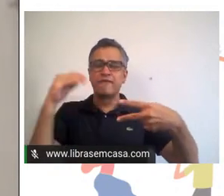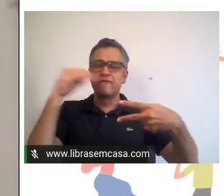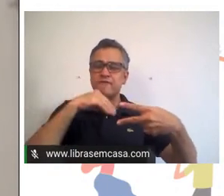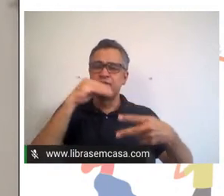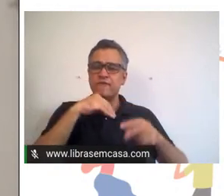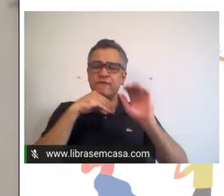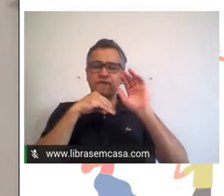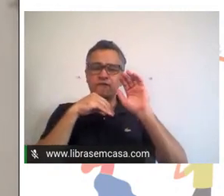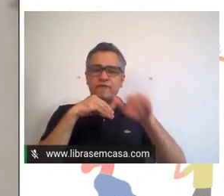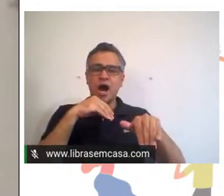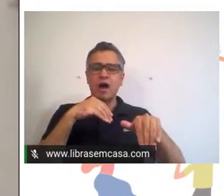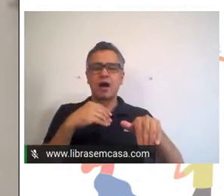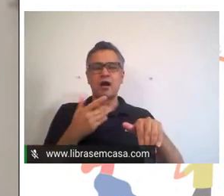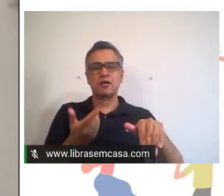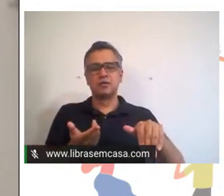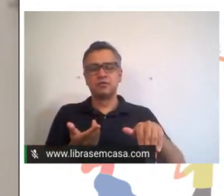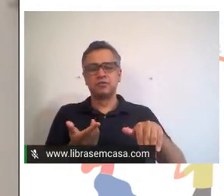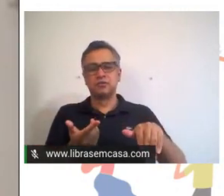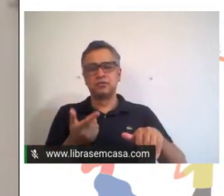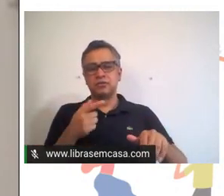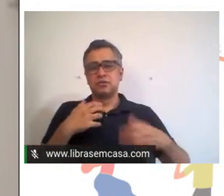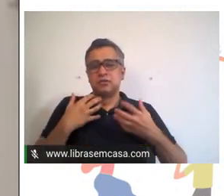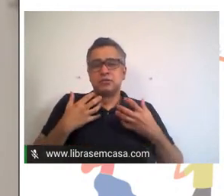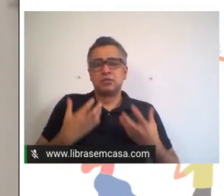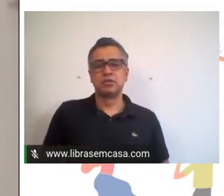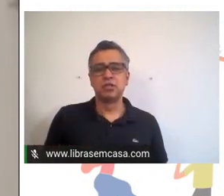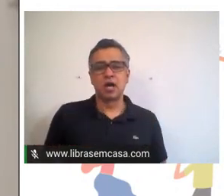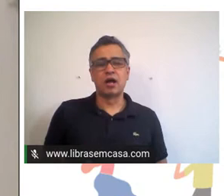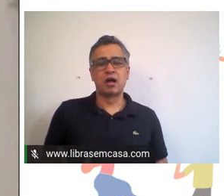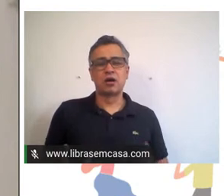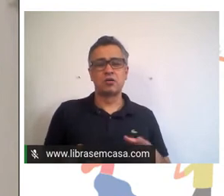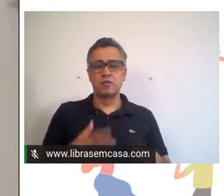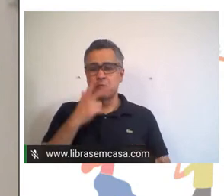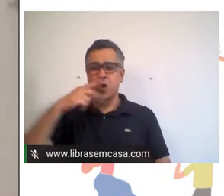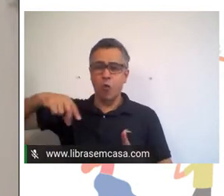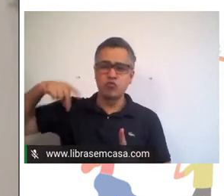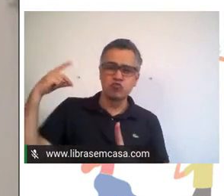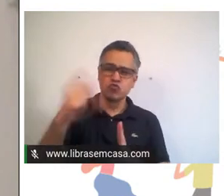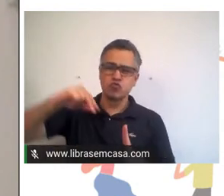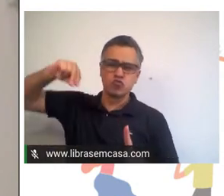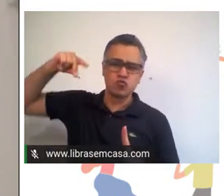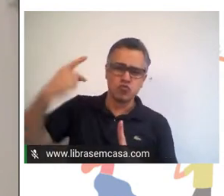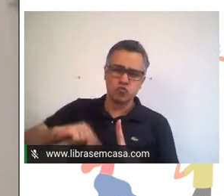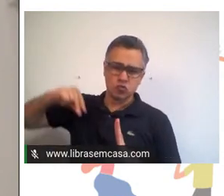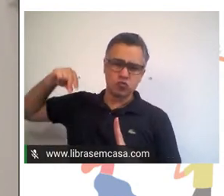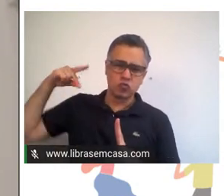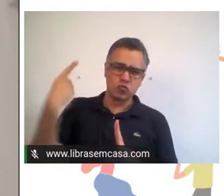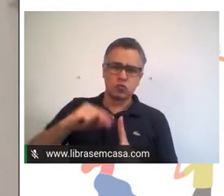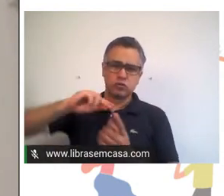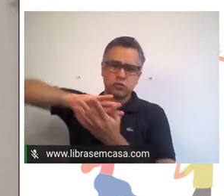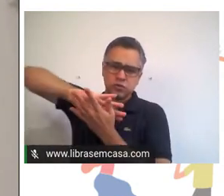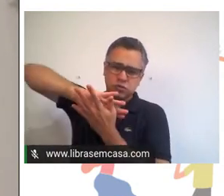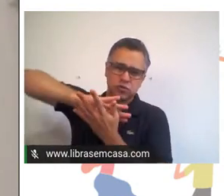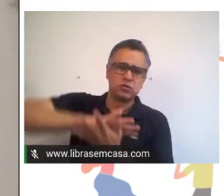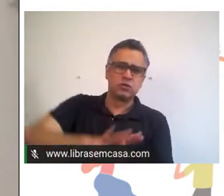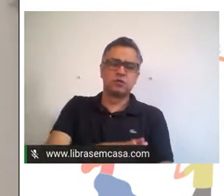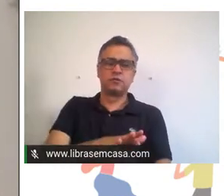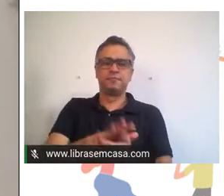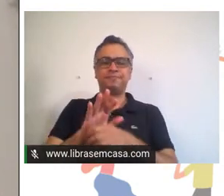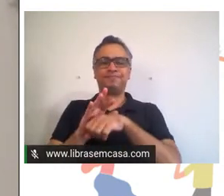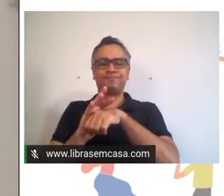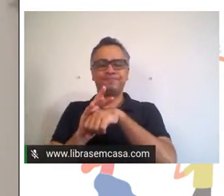débiles, vulnerables, estresados, violentados, y enfermos, y con